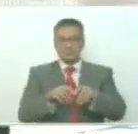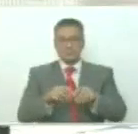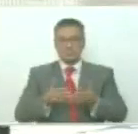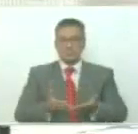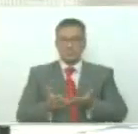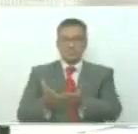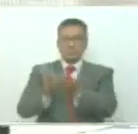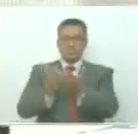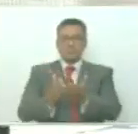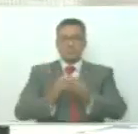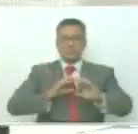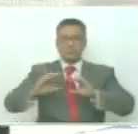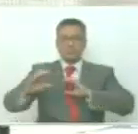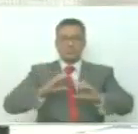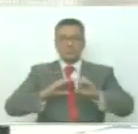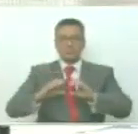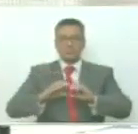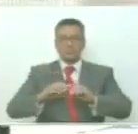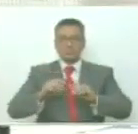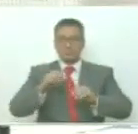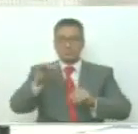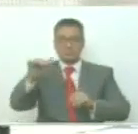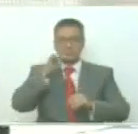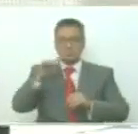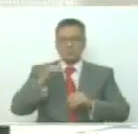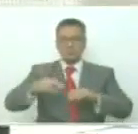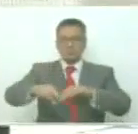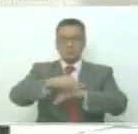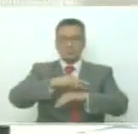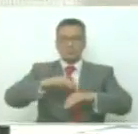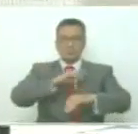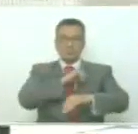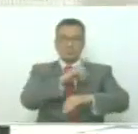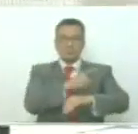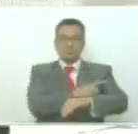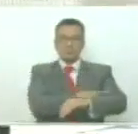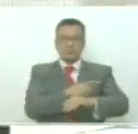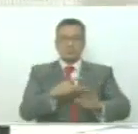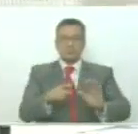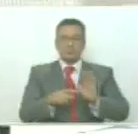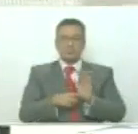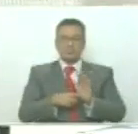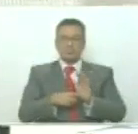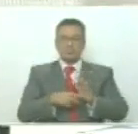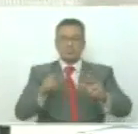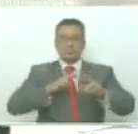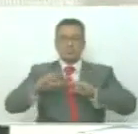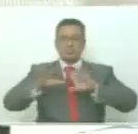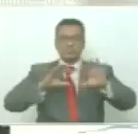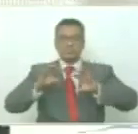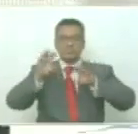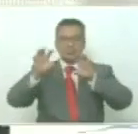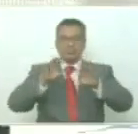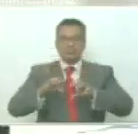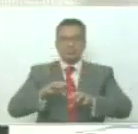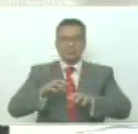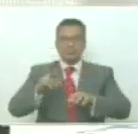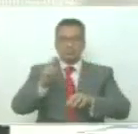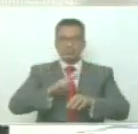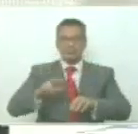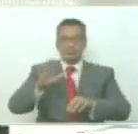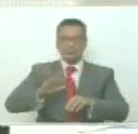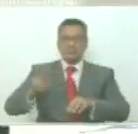sírvase comunicarse y notificar al ministro del Poder Popular para las Relaciones Exteriores de la